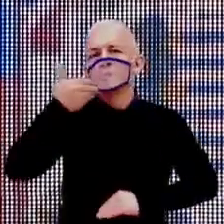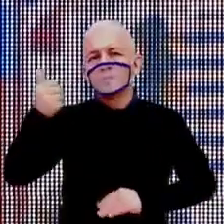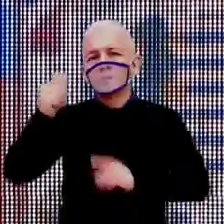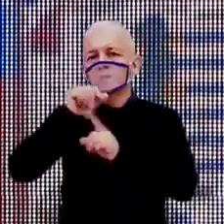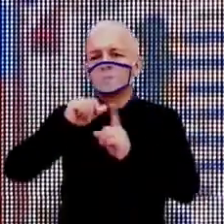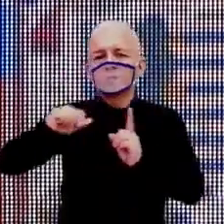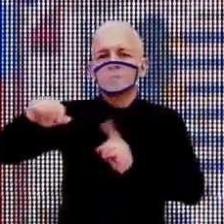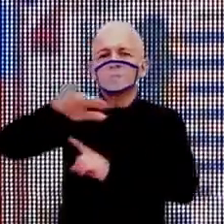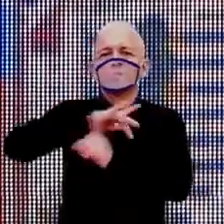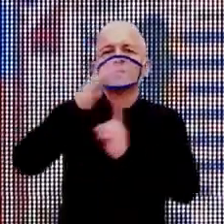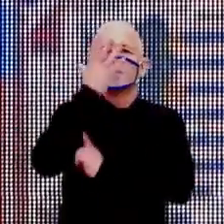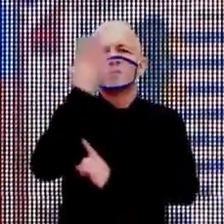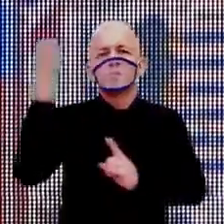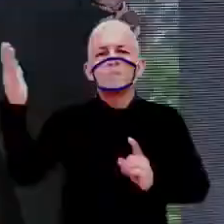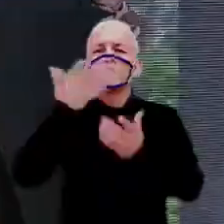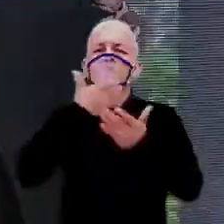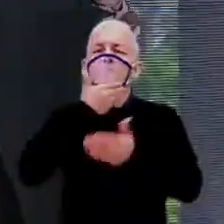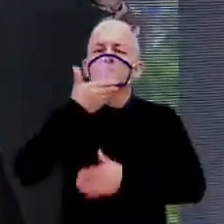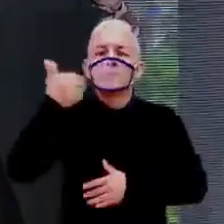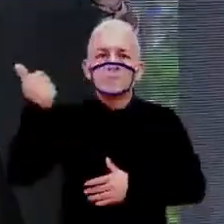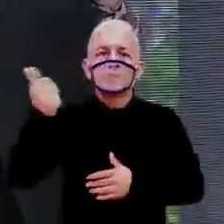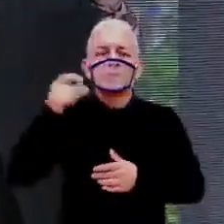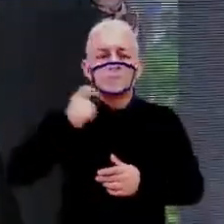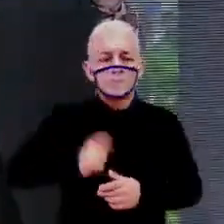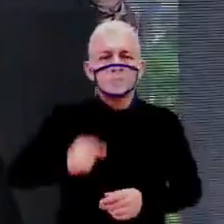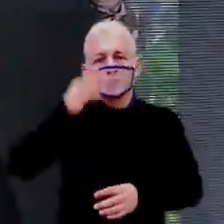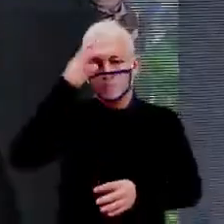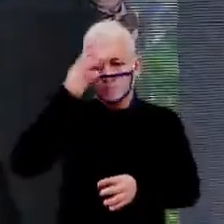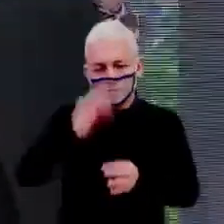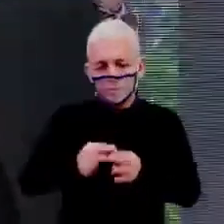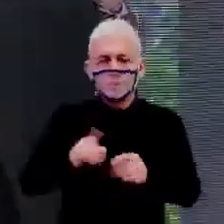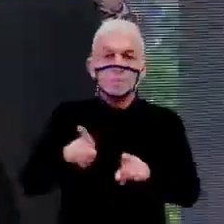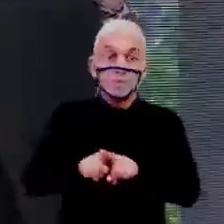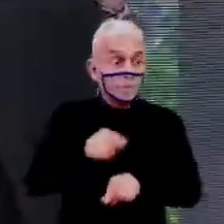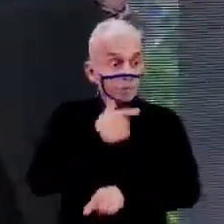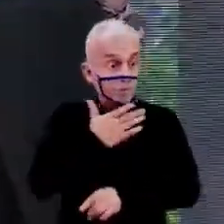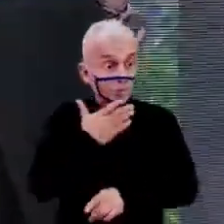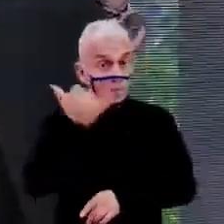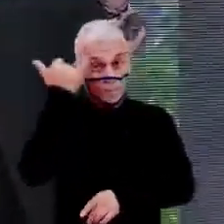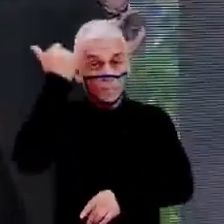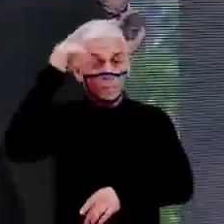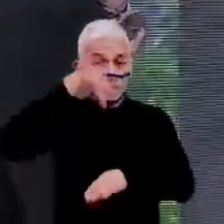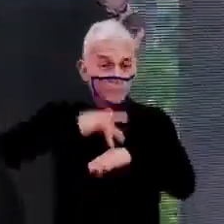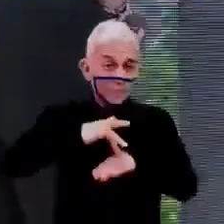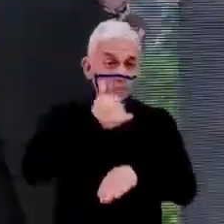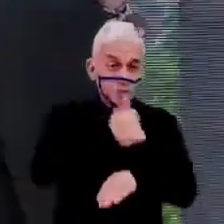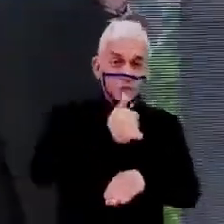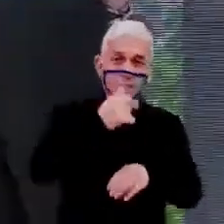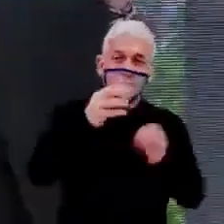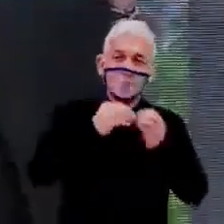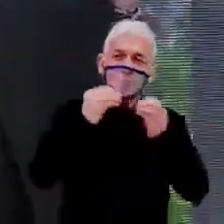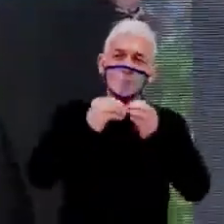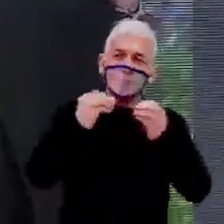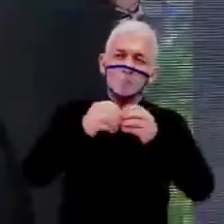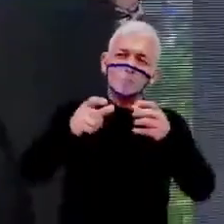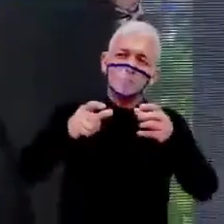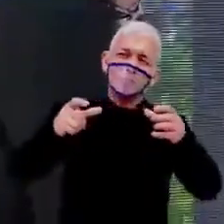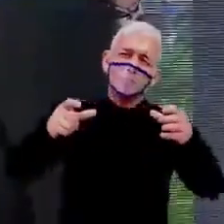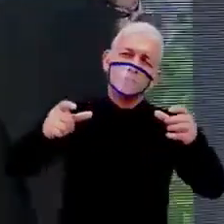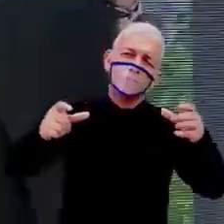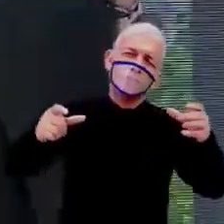entorno y la gente, lógicamente, que creyó y fue una bola de nieve este gran programa, con el cual, alcalde,